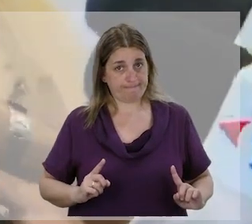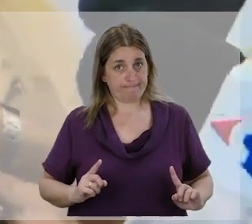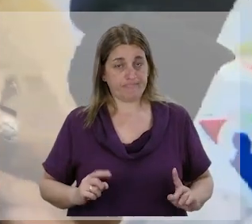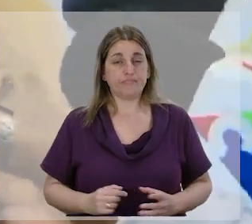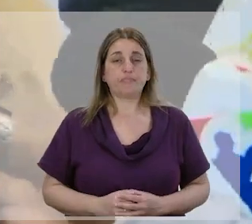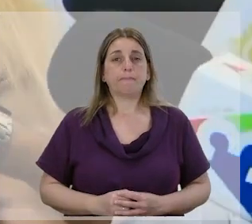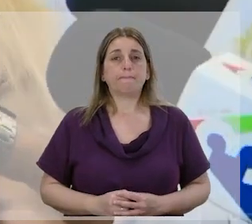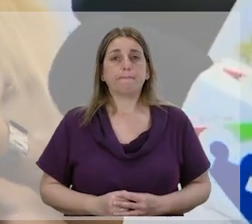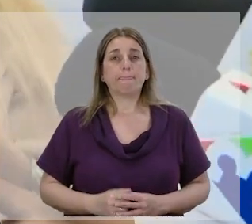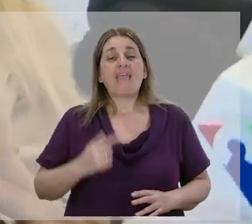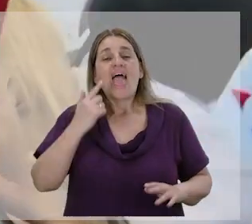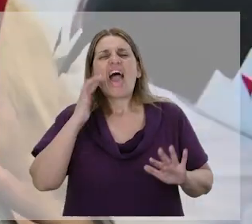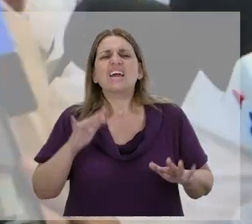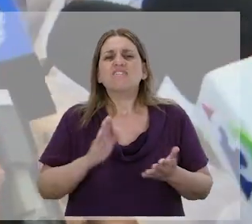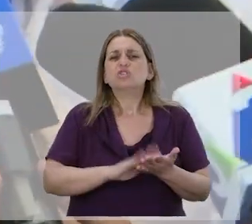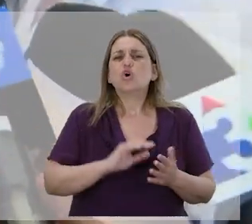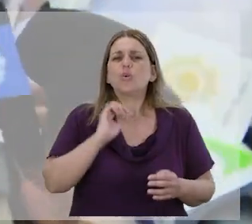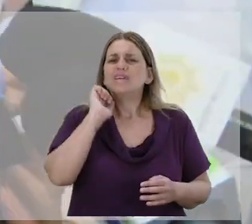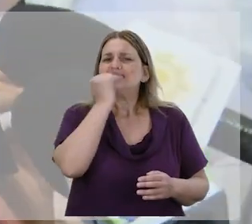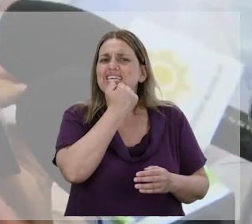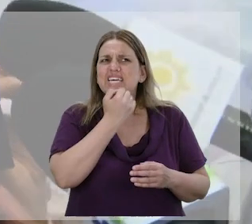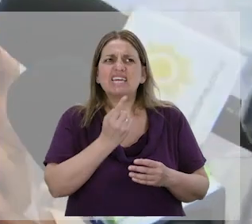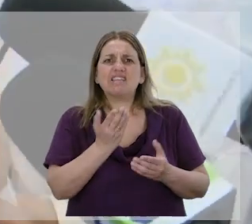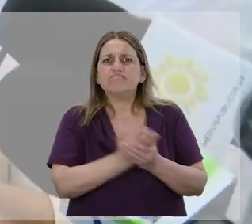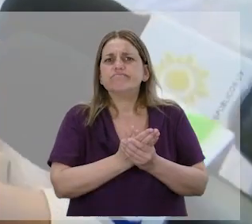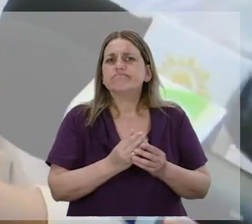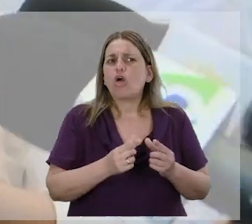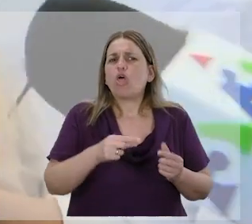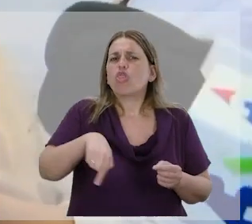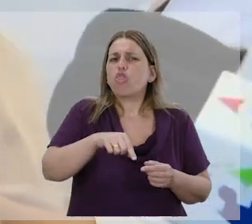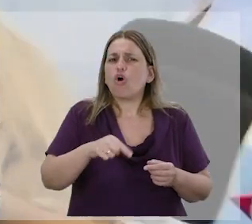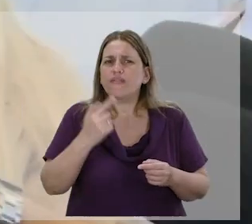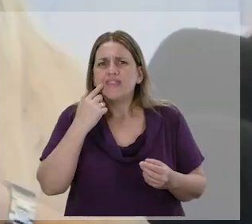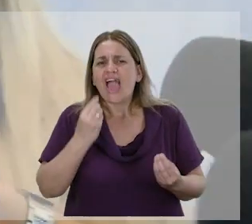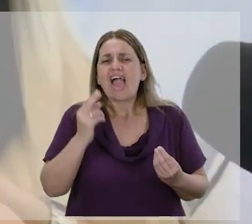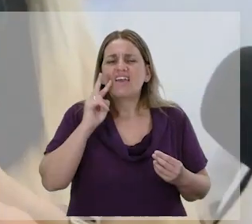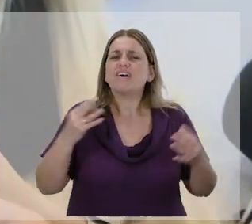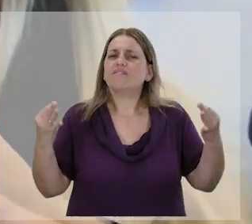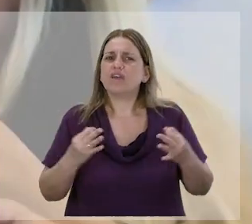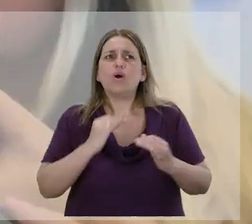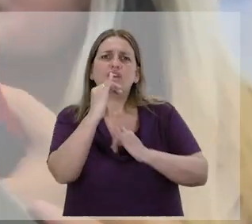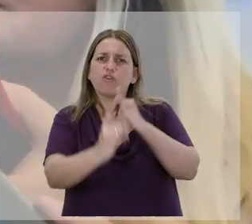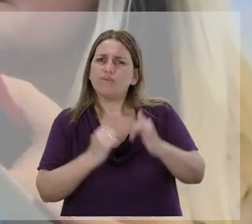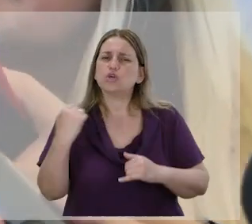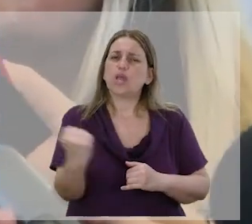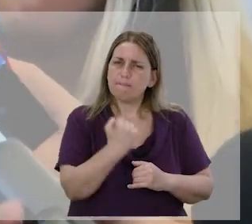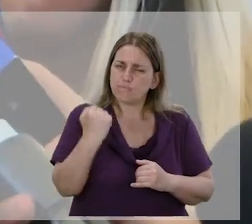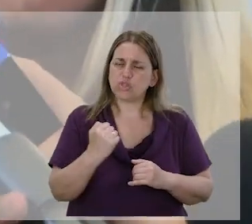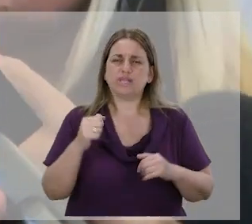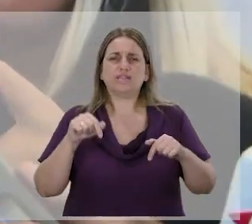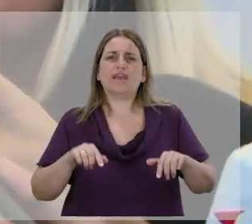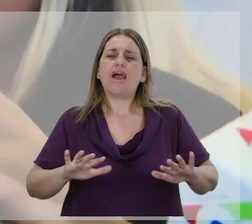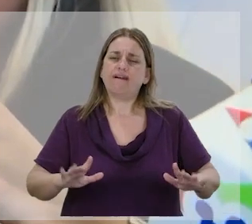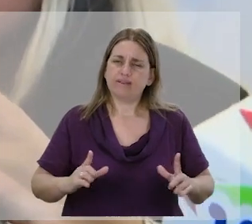terrorismo, y por otro lado, la dictadura. ¿Por qué se declararon secretas entonces, presidente? Habría que ver qué parte se declaró de secreta y cuáles son las que